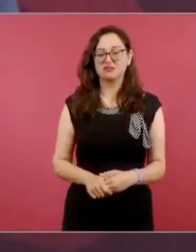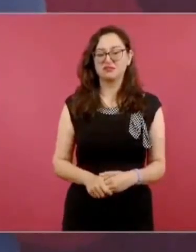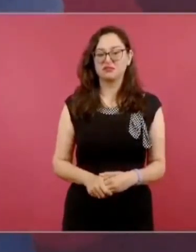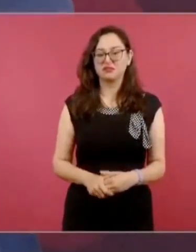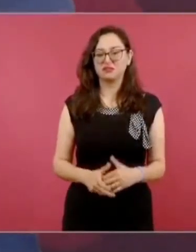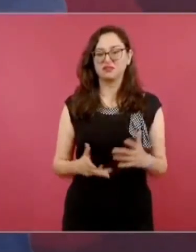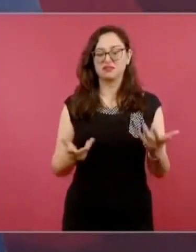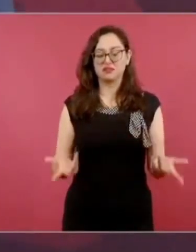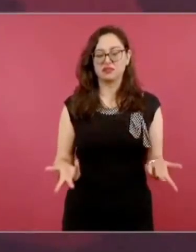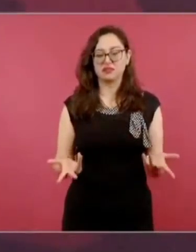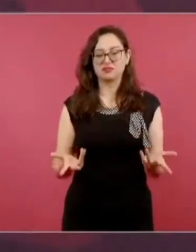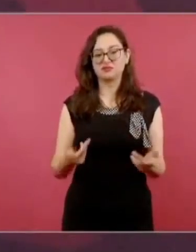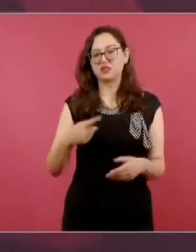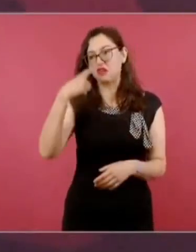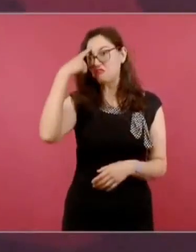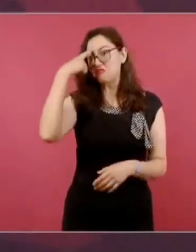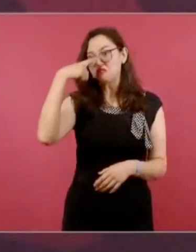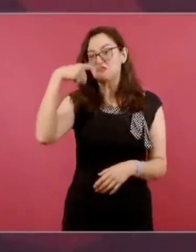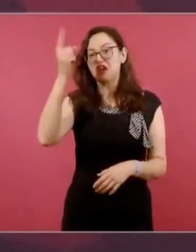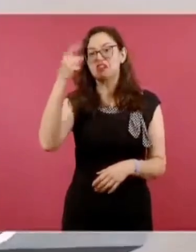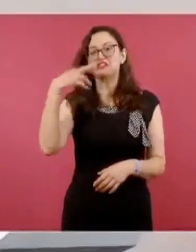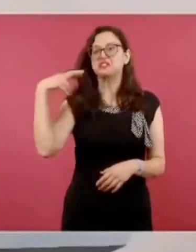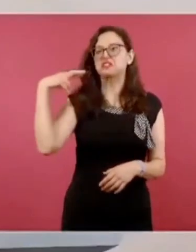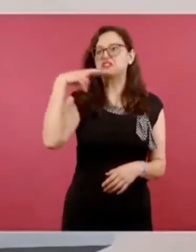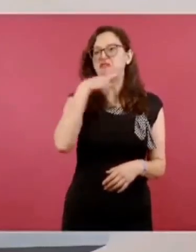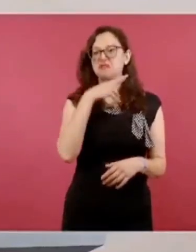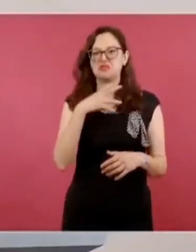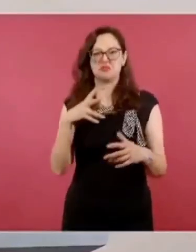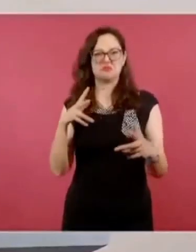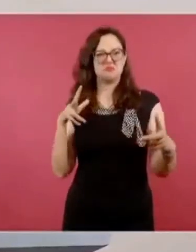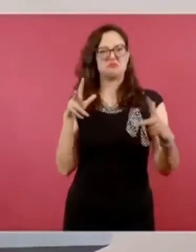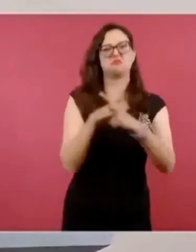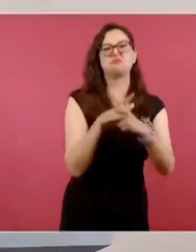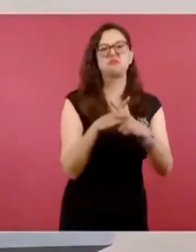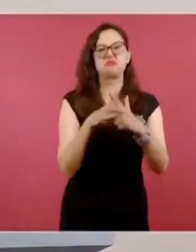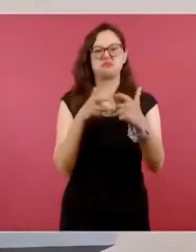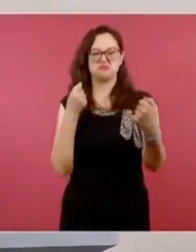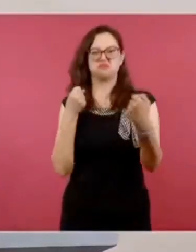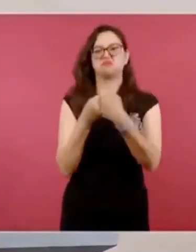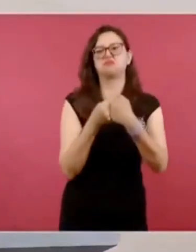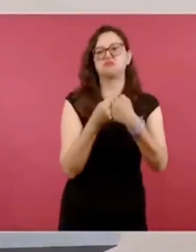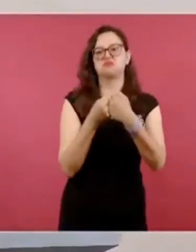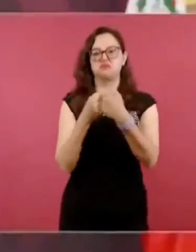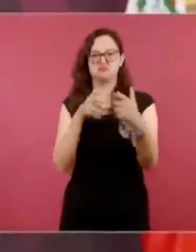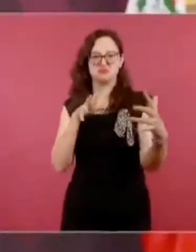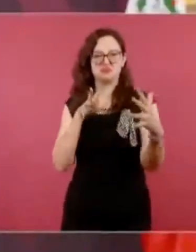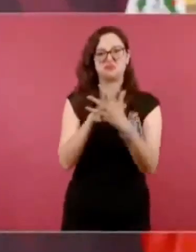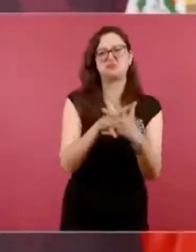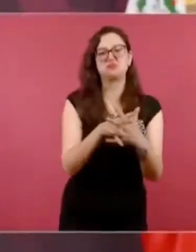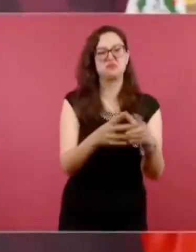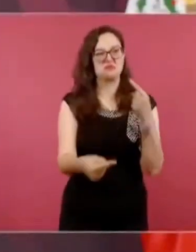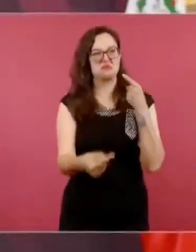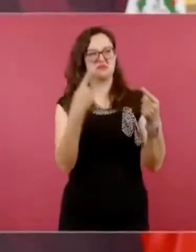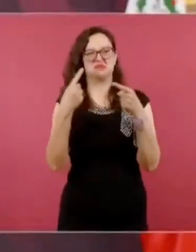en la trampa, en la confrontación, no caer en ninguna provocación,